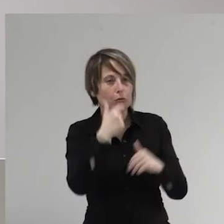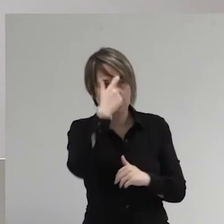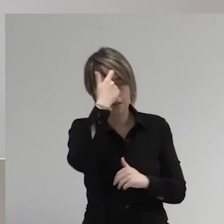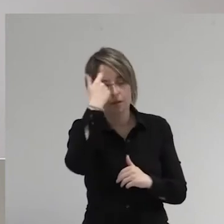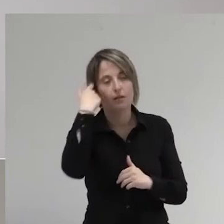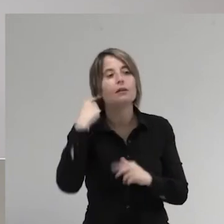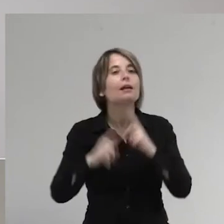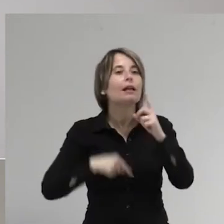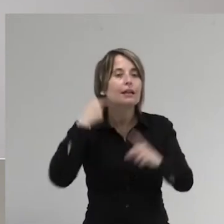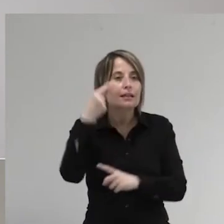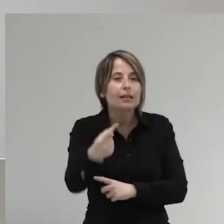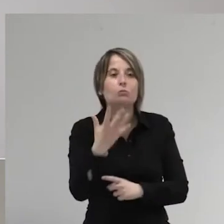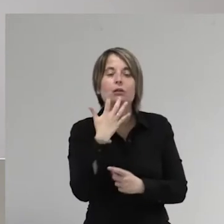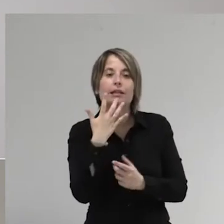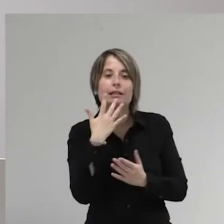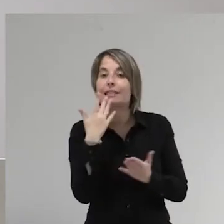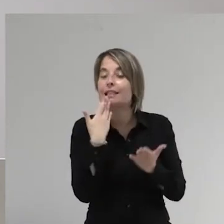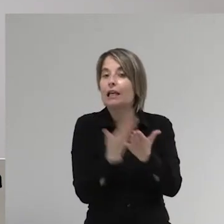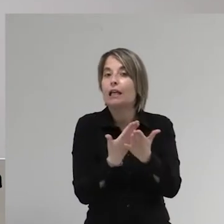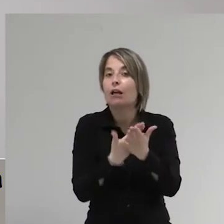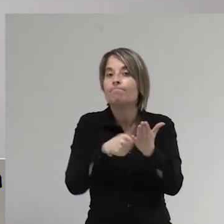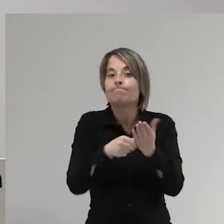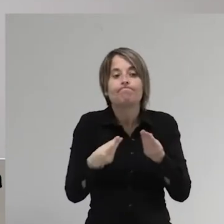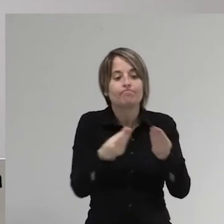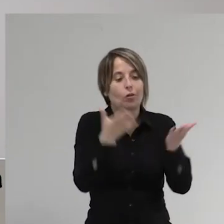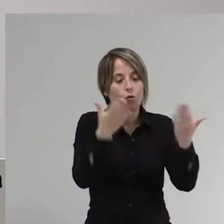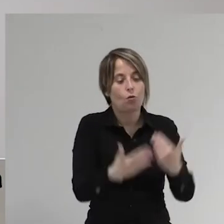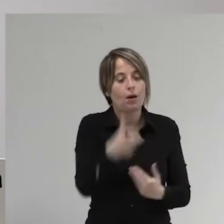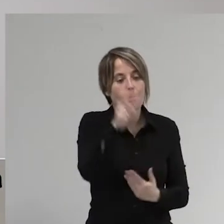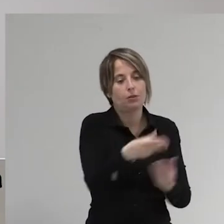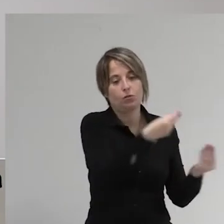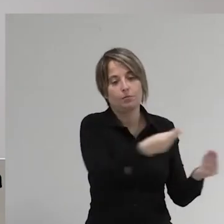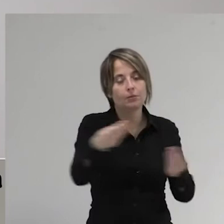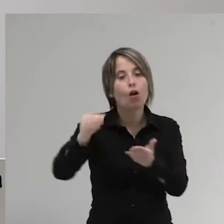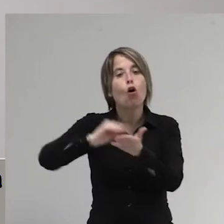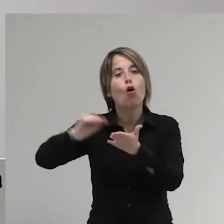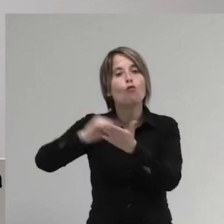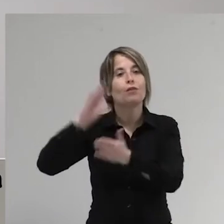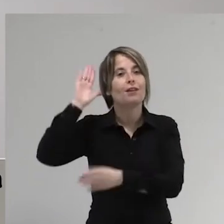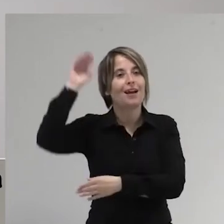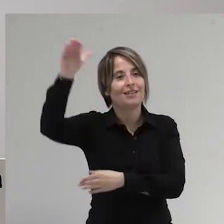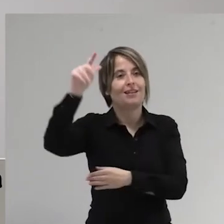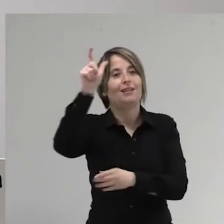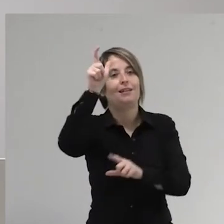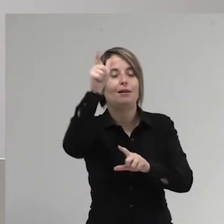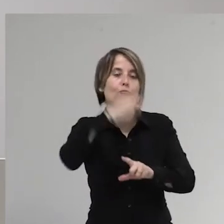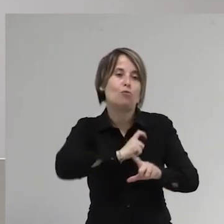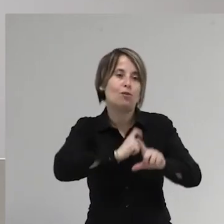para después, si no aportan documentación, entregarlas a la Oficina de Extranjería de la Policía